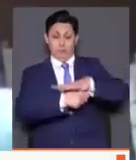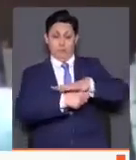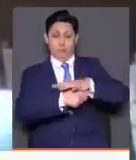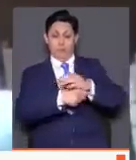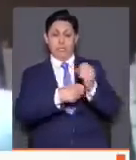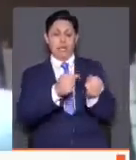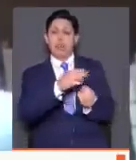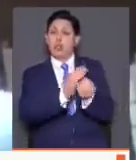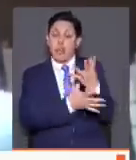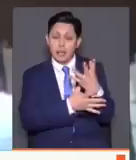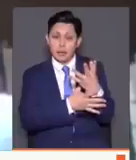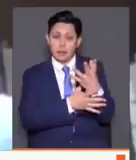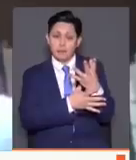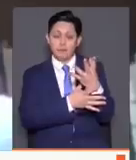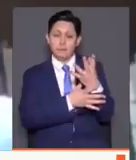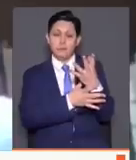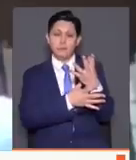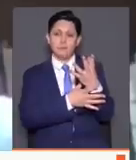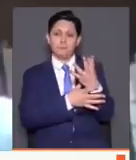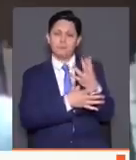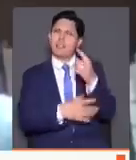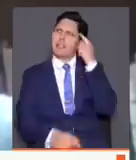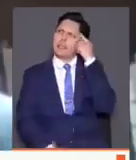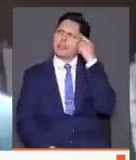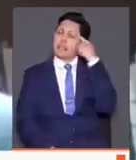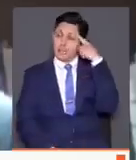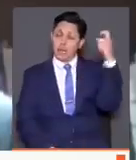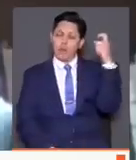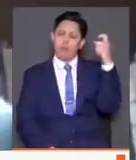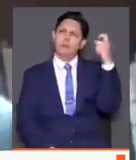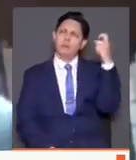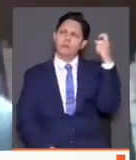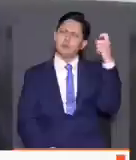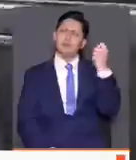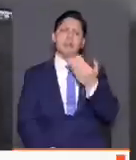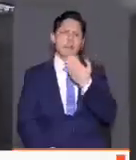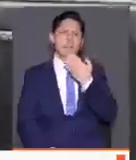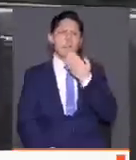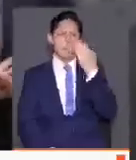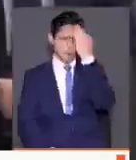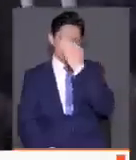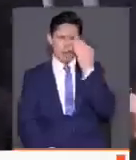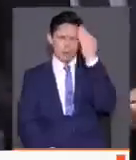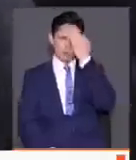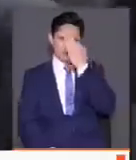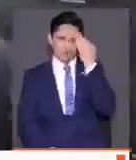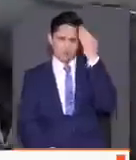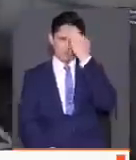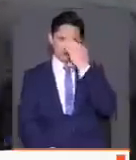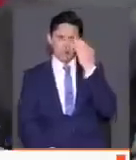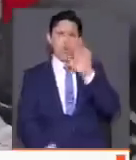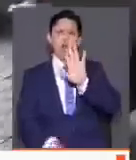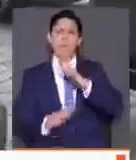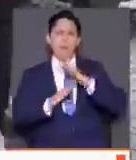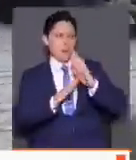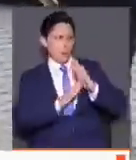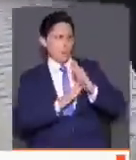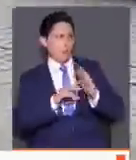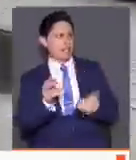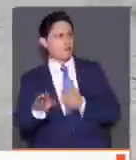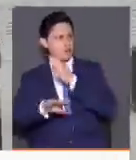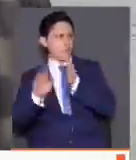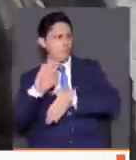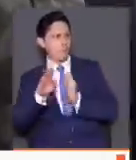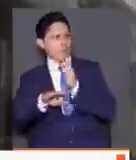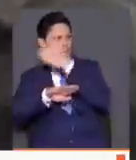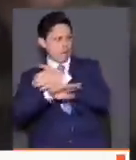sentido. Y creo que también preocupante. ¿Puedo entrar en una reunión? Después hablamos. Gracias. ¿Y qué le